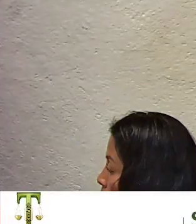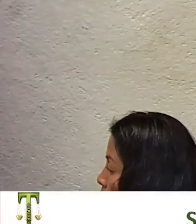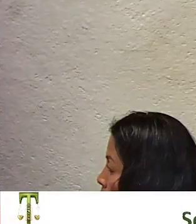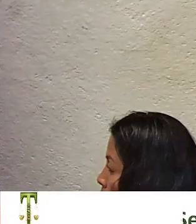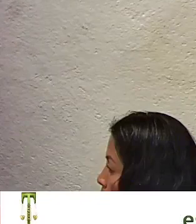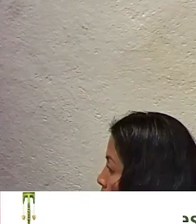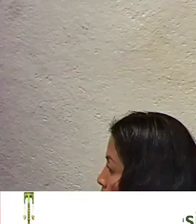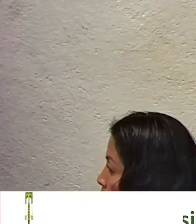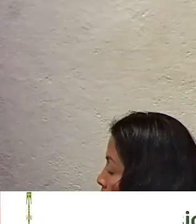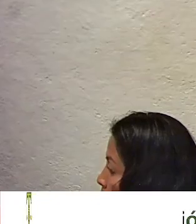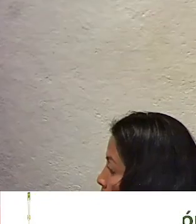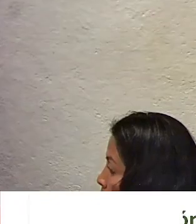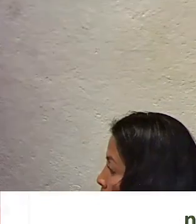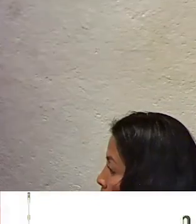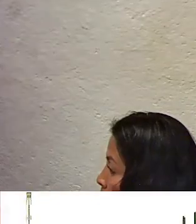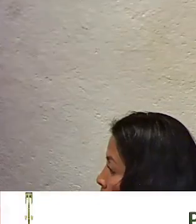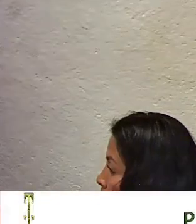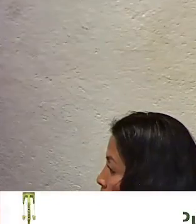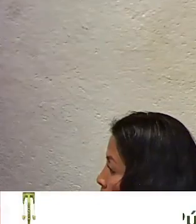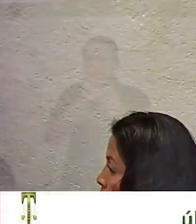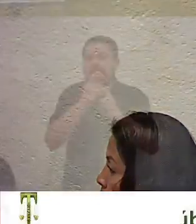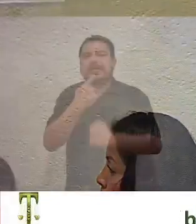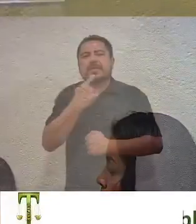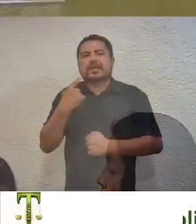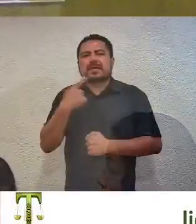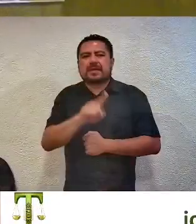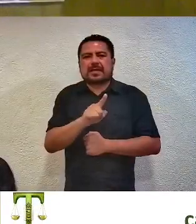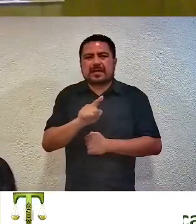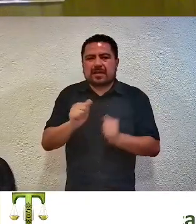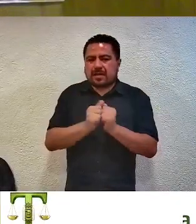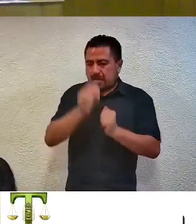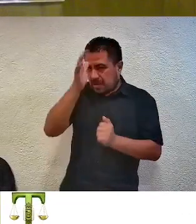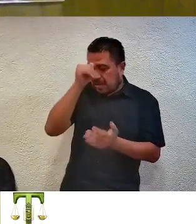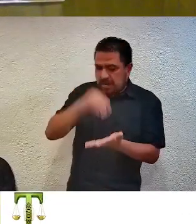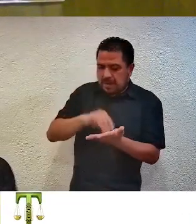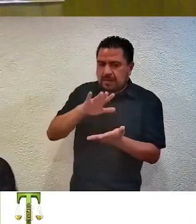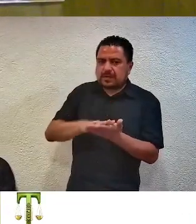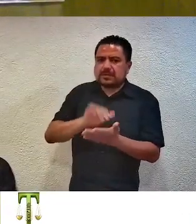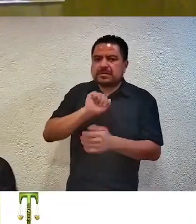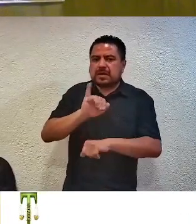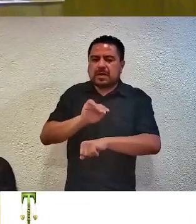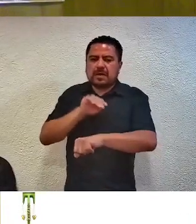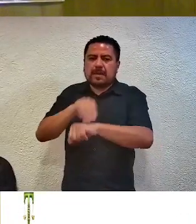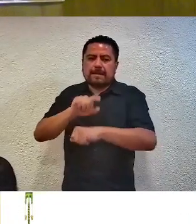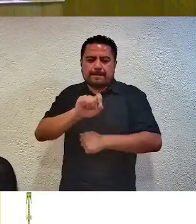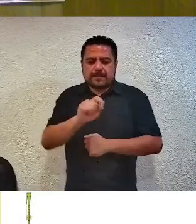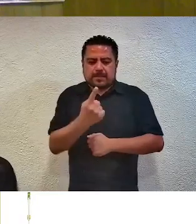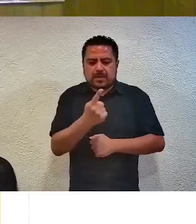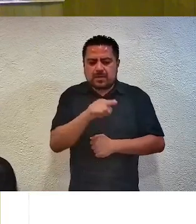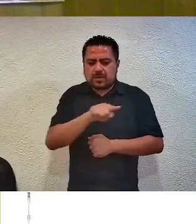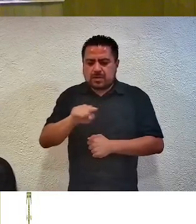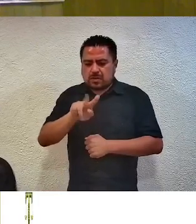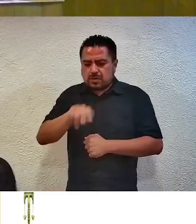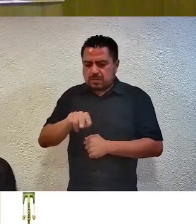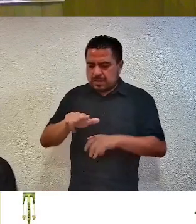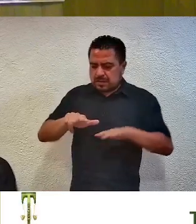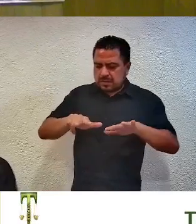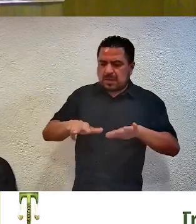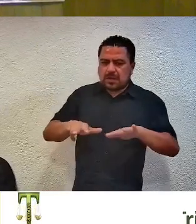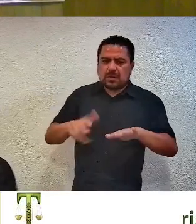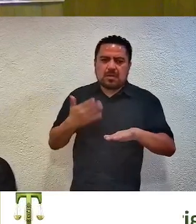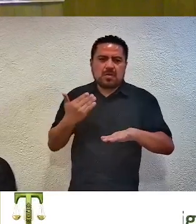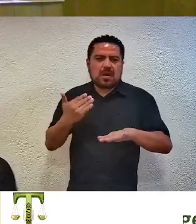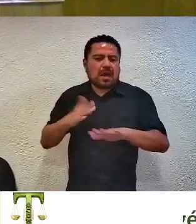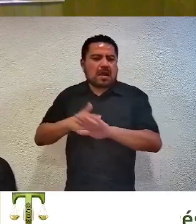Por lo anterior, si bien la Comisión de Quejas y Denuncias en la emisión del acuerdo aplicó la jurisprudencia 21/2018, no